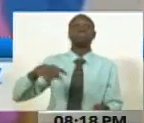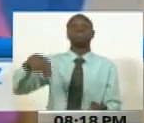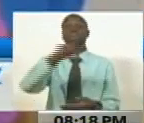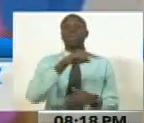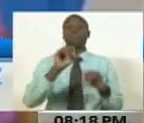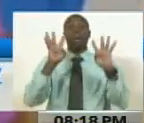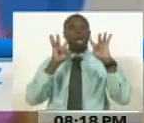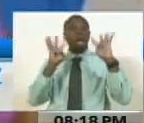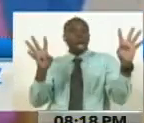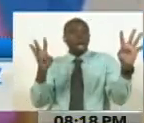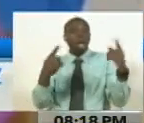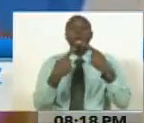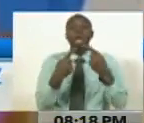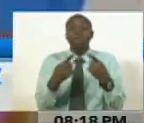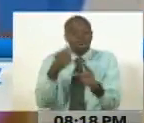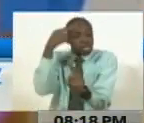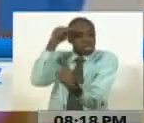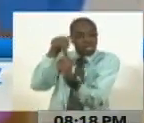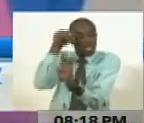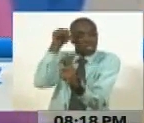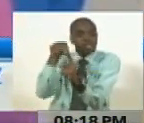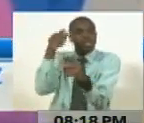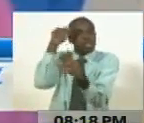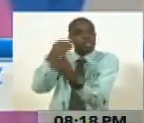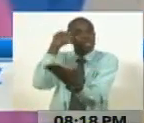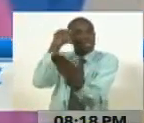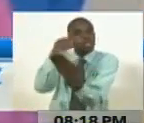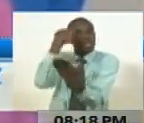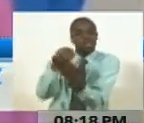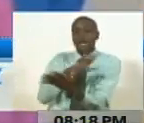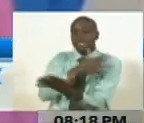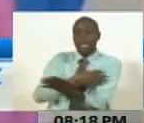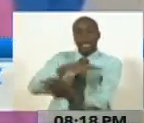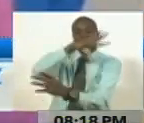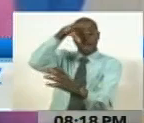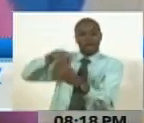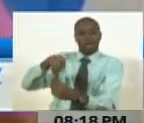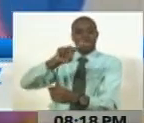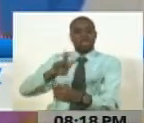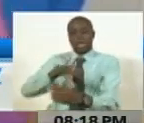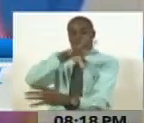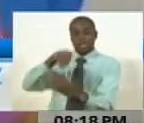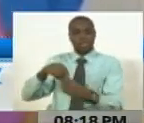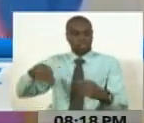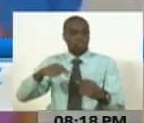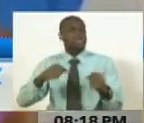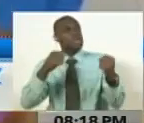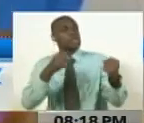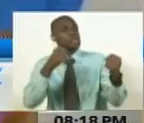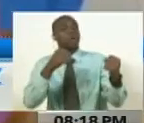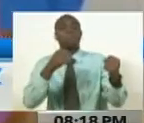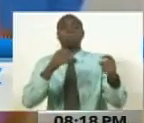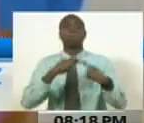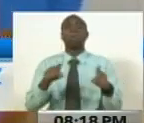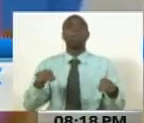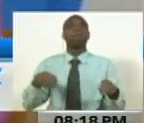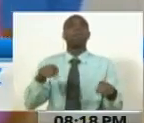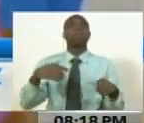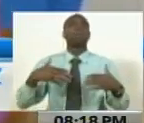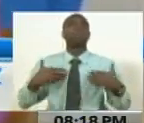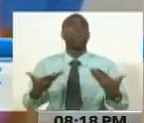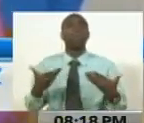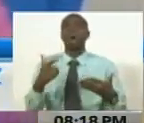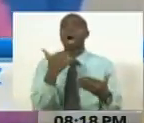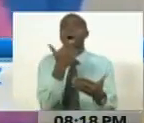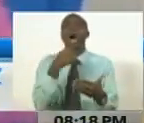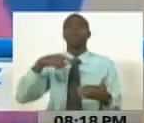descarados, obsesionados y desesperados por la intervención de Venezuela, que no pudieron ni siquiera presentar